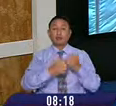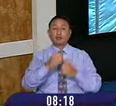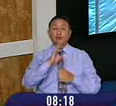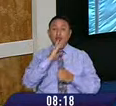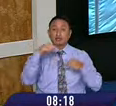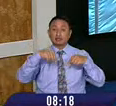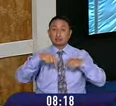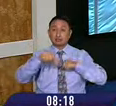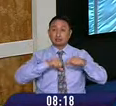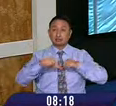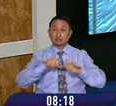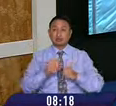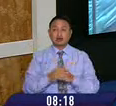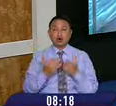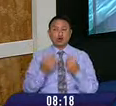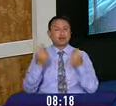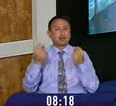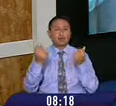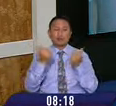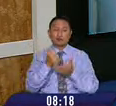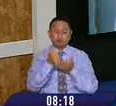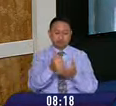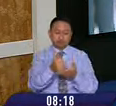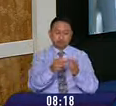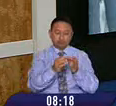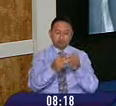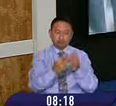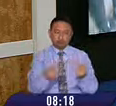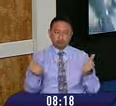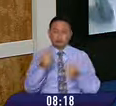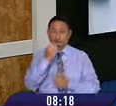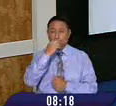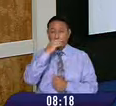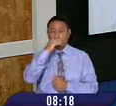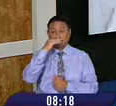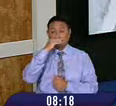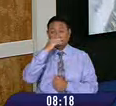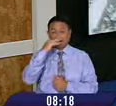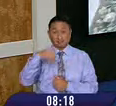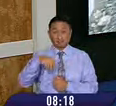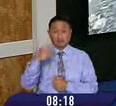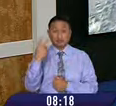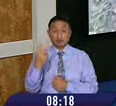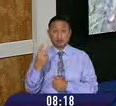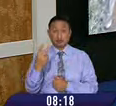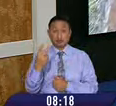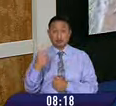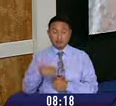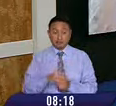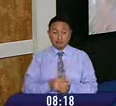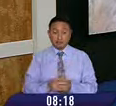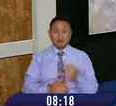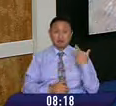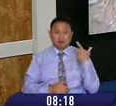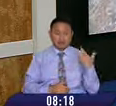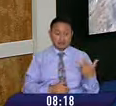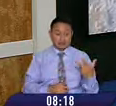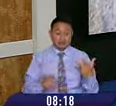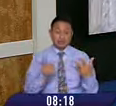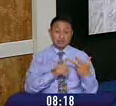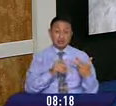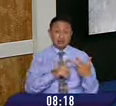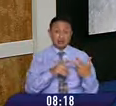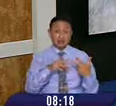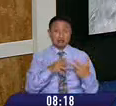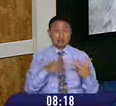esta administración que sean solucionadas lo antes posible. Hemos presentado dos, vamos para la tercera. Esta es enorme, no solamente grande.